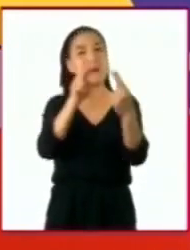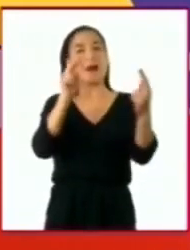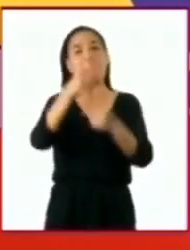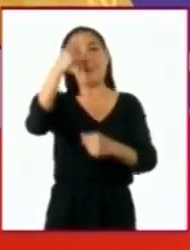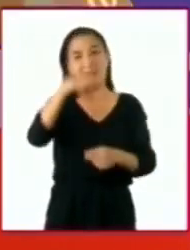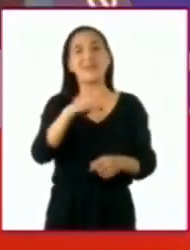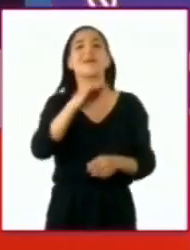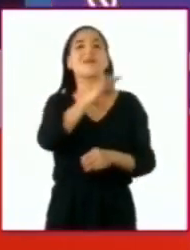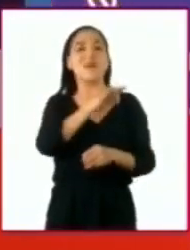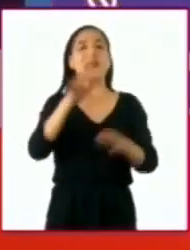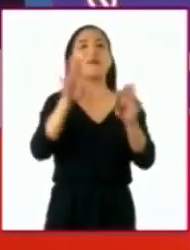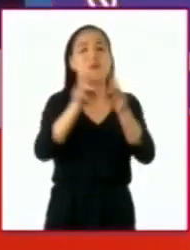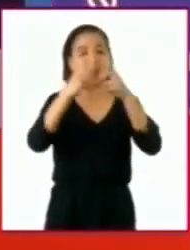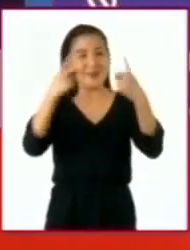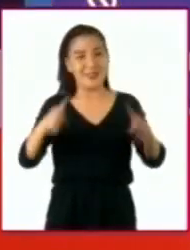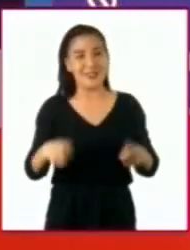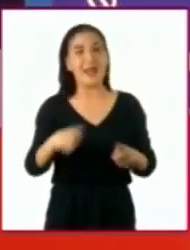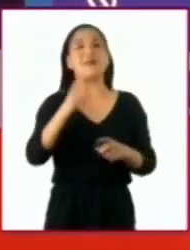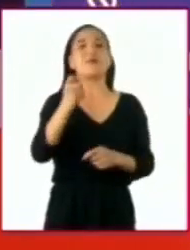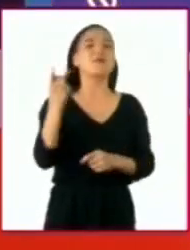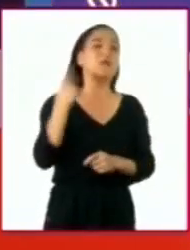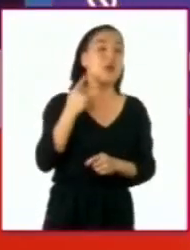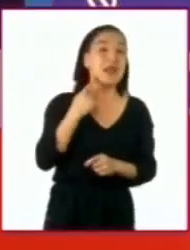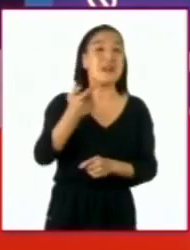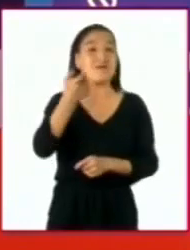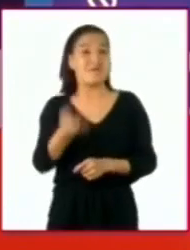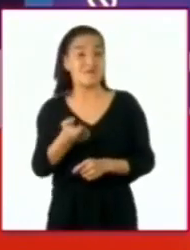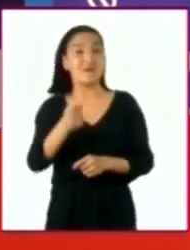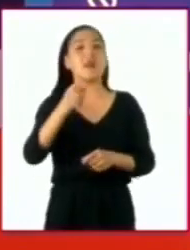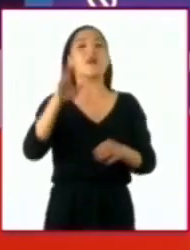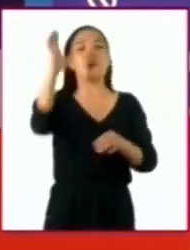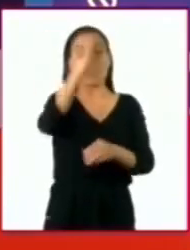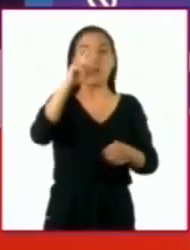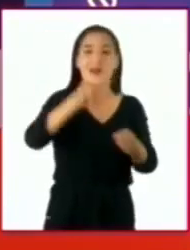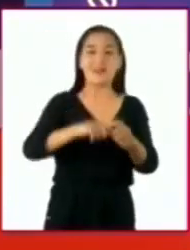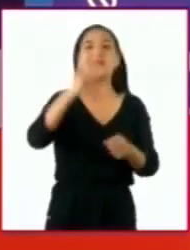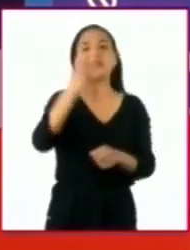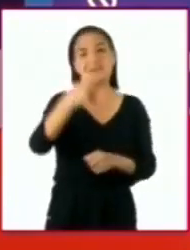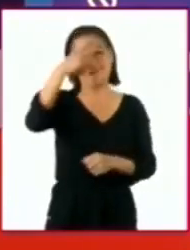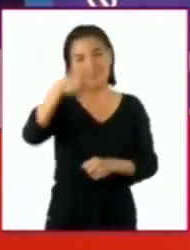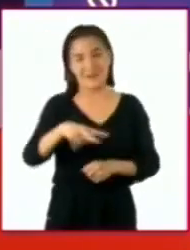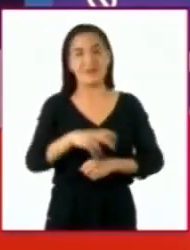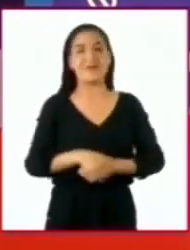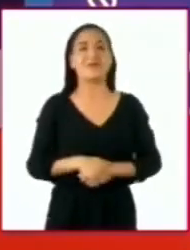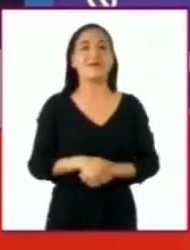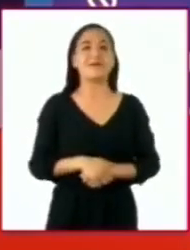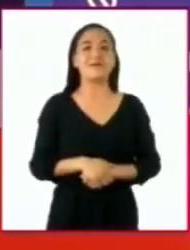desarrollo político, económico, cultural y social de México. ¡Nos vemos pronto!